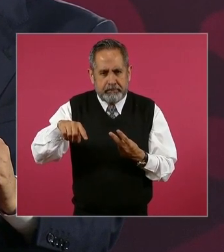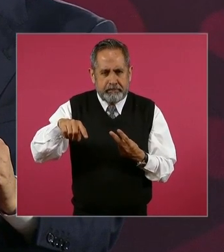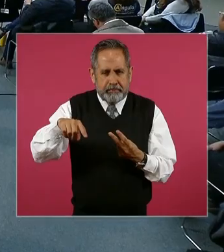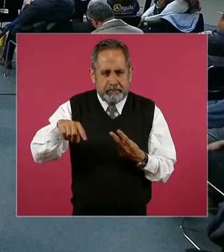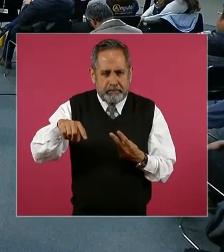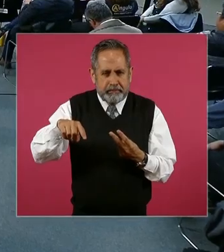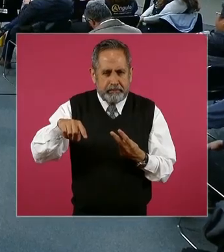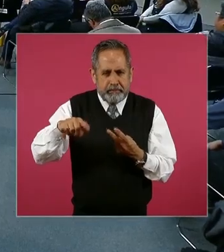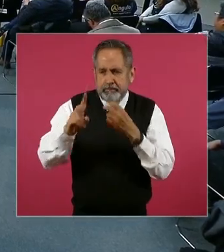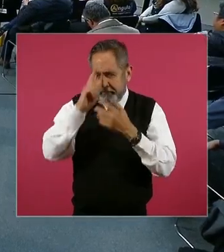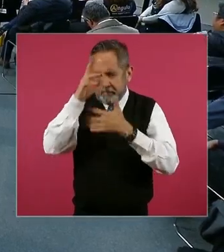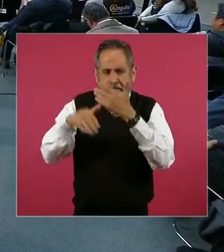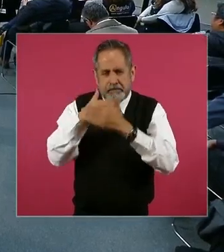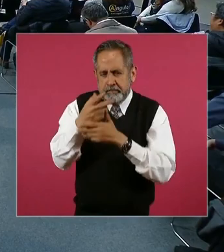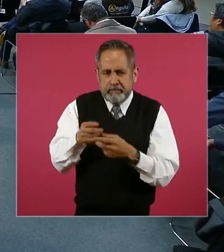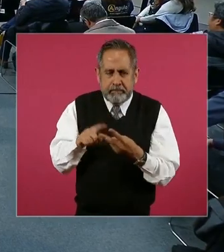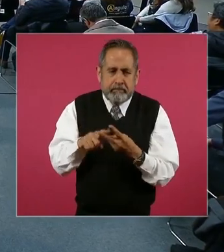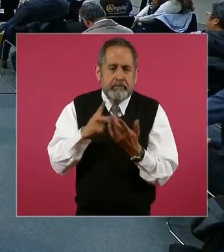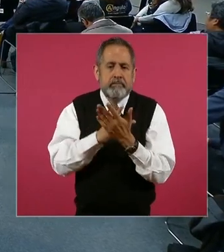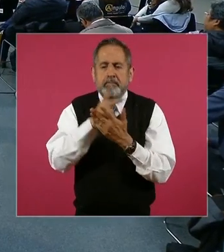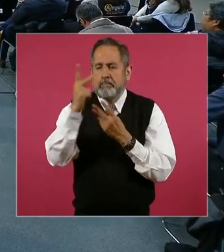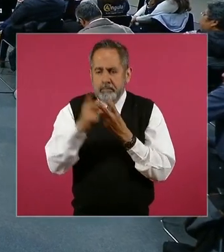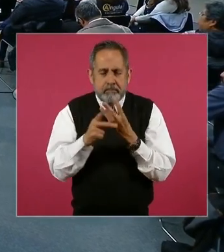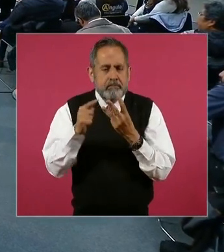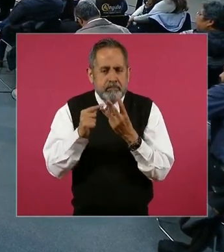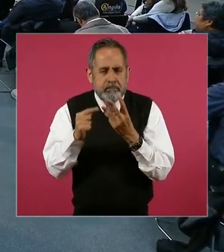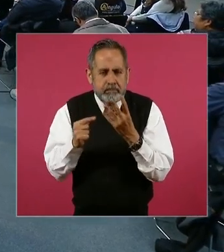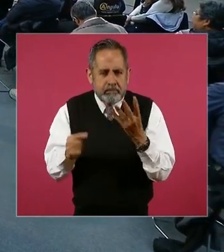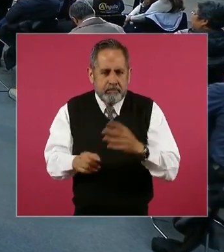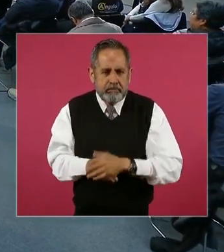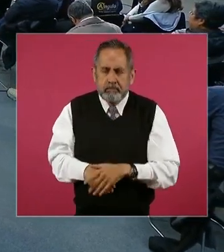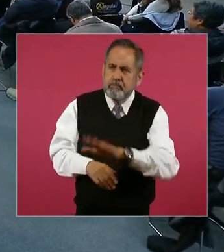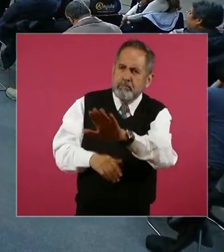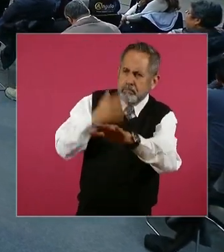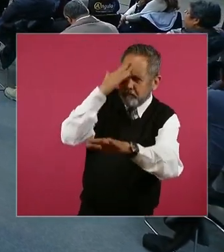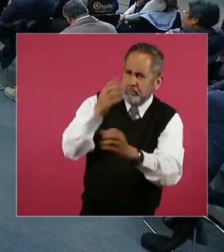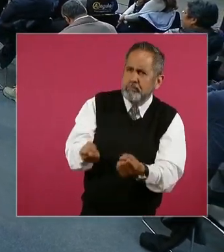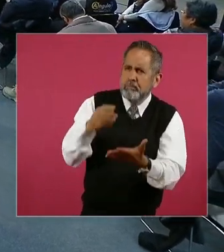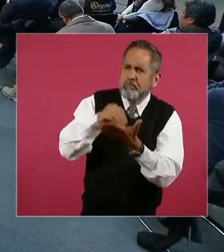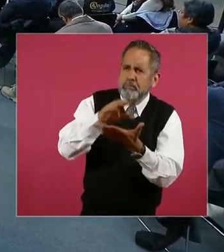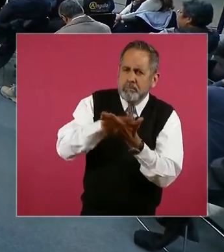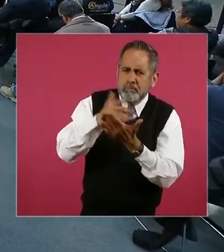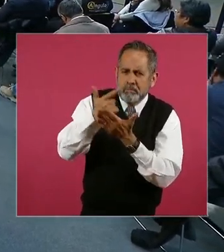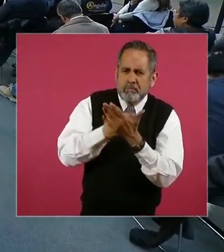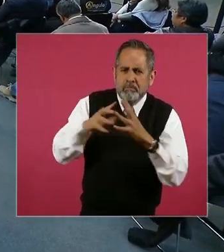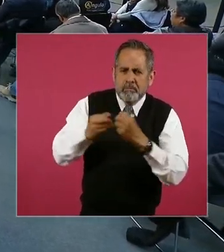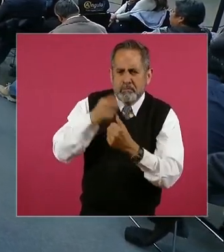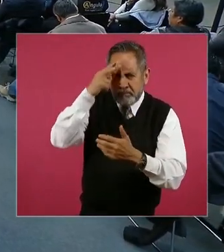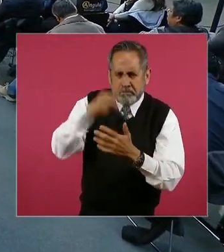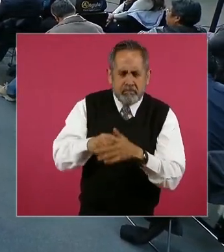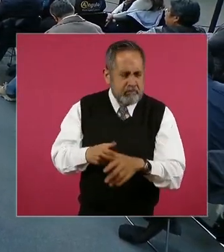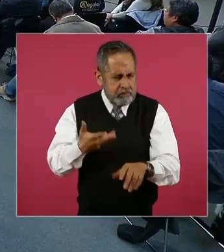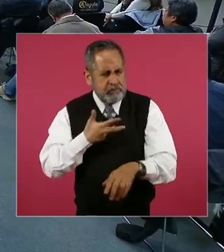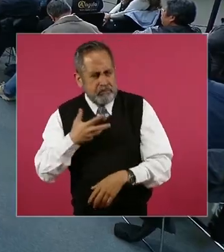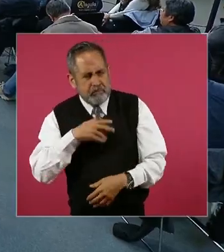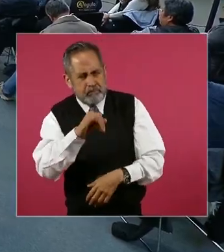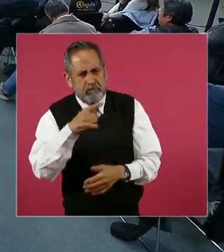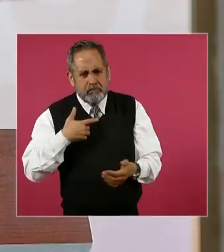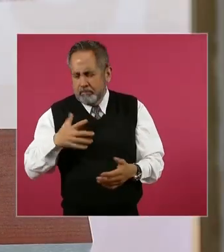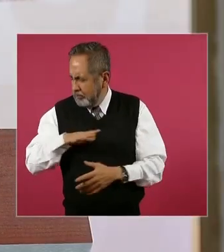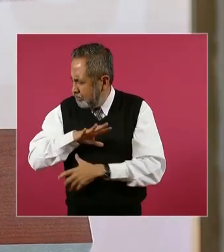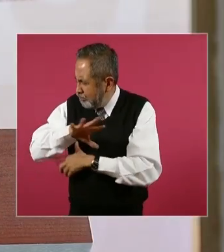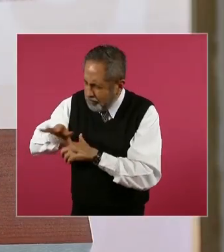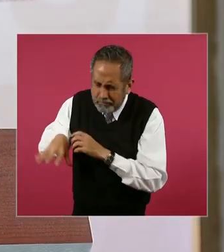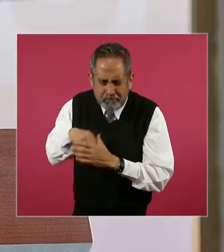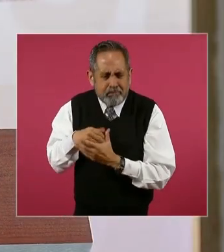eh violentadas tien registro de cuántos desplazados hay en México presidente Sí sí se tiene